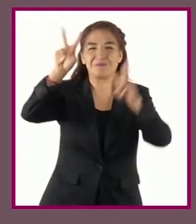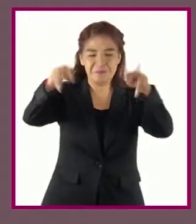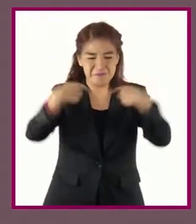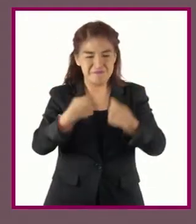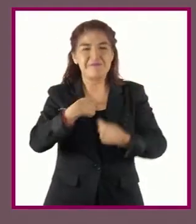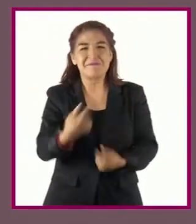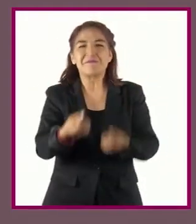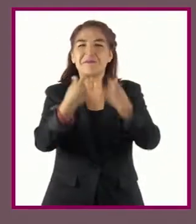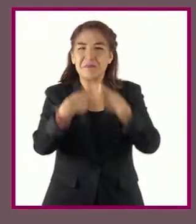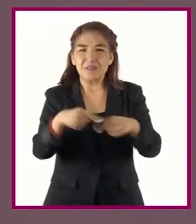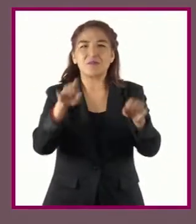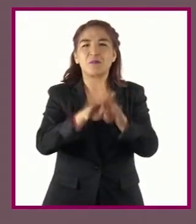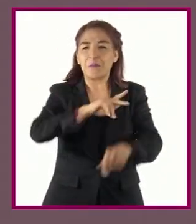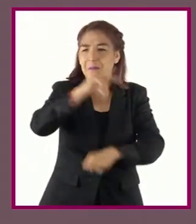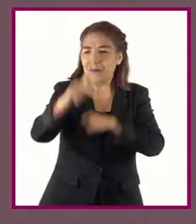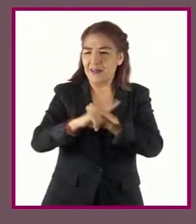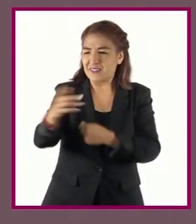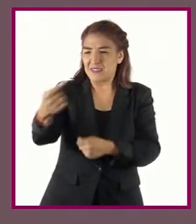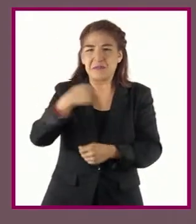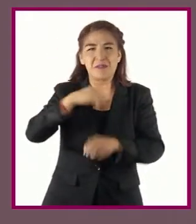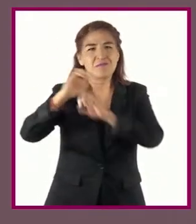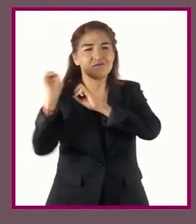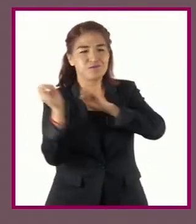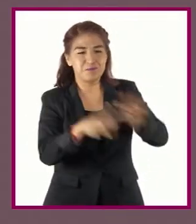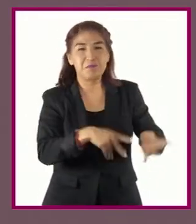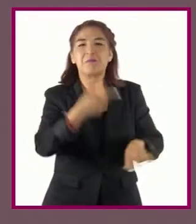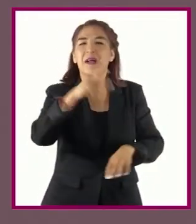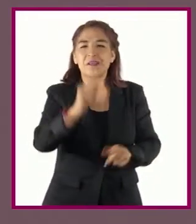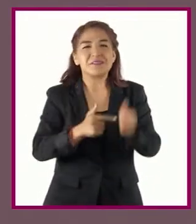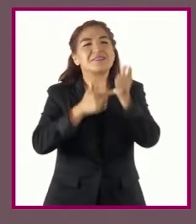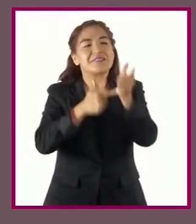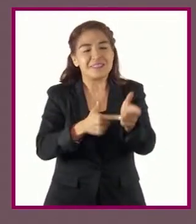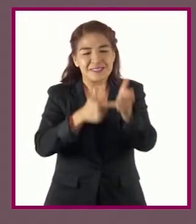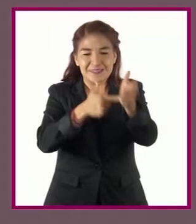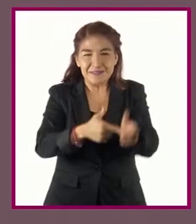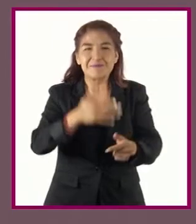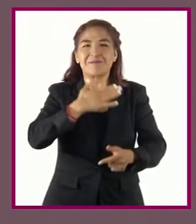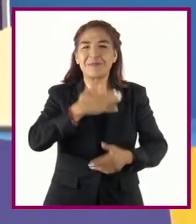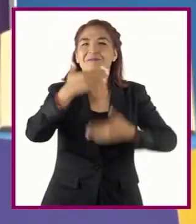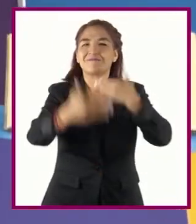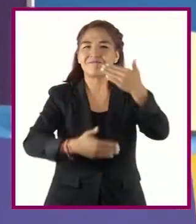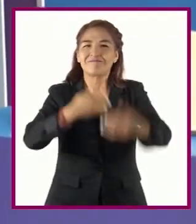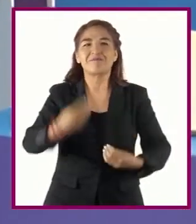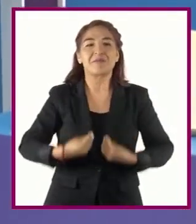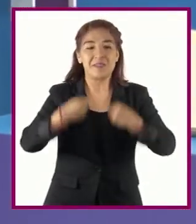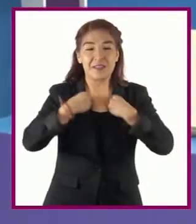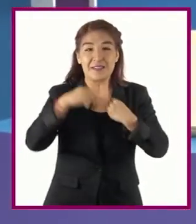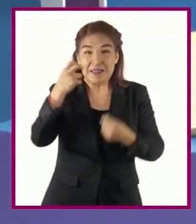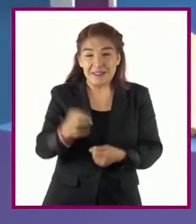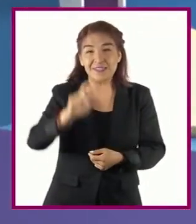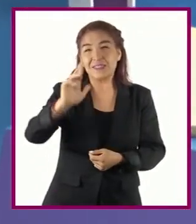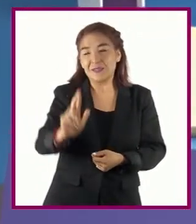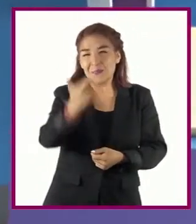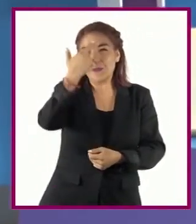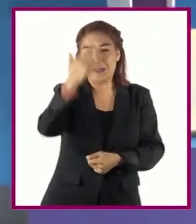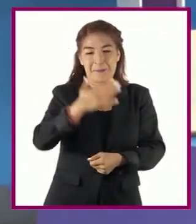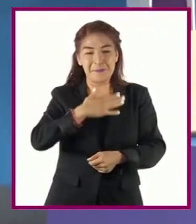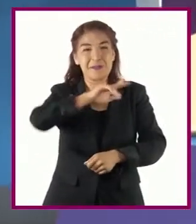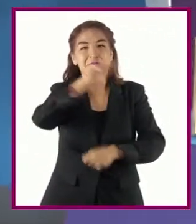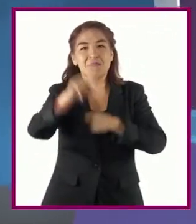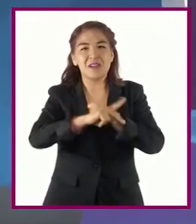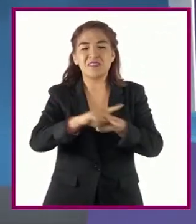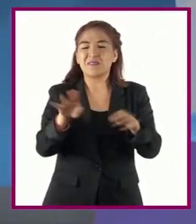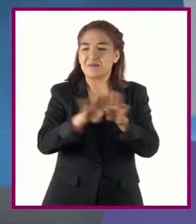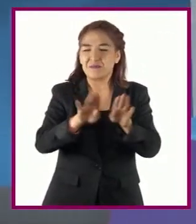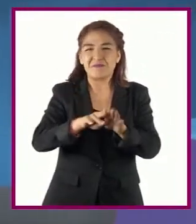Un país que un día me abandonó, pero que me acompaña en cada paso. Su recuerdo se hace cicatriz sobre